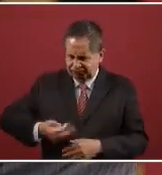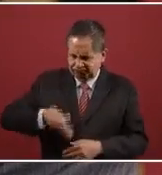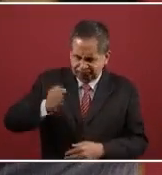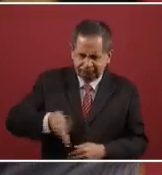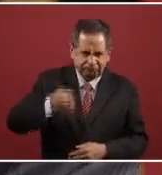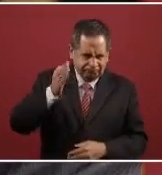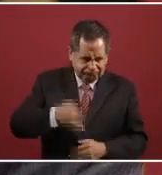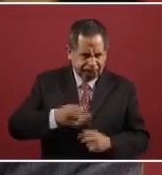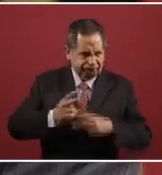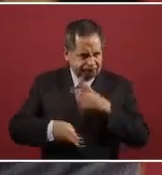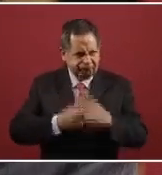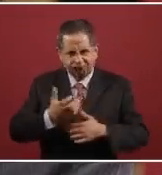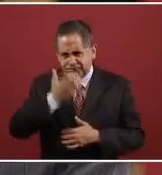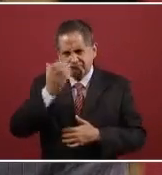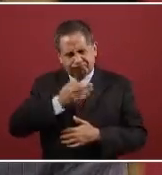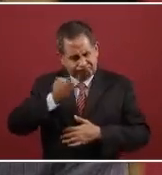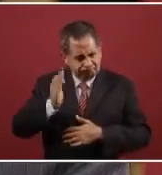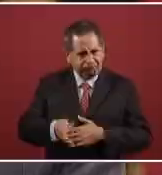y